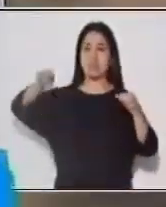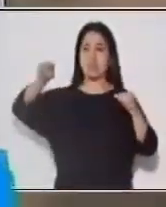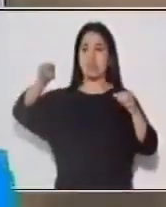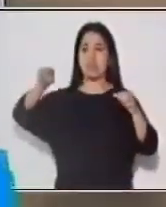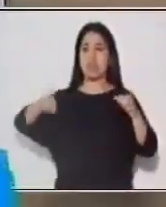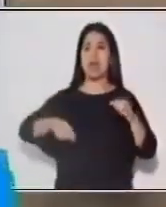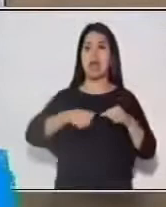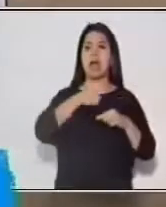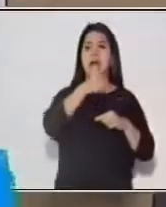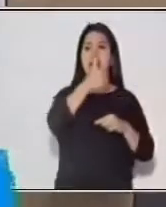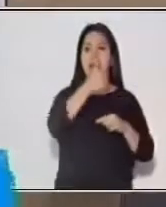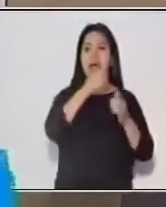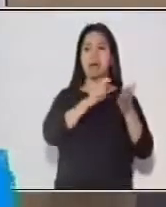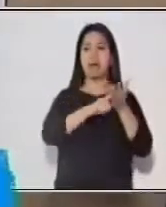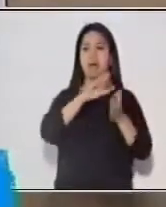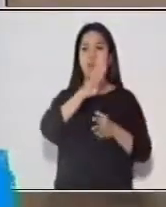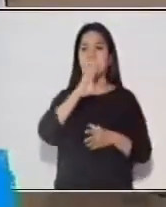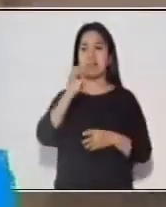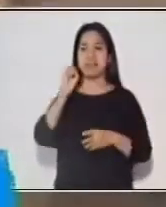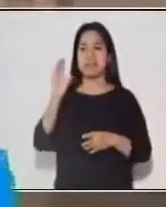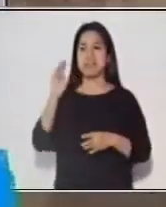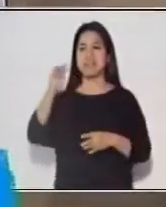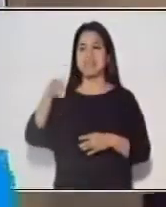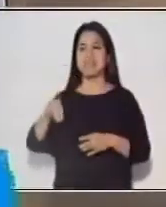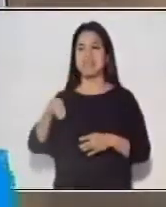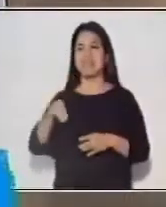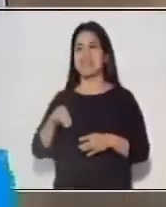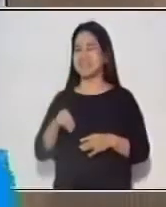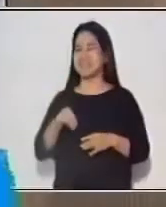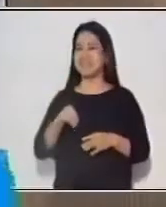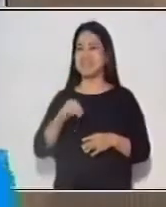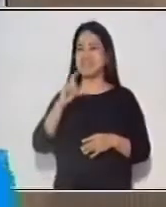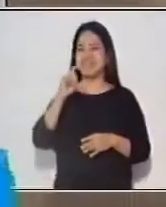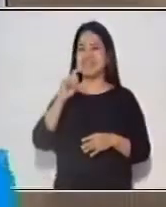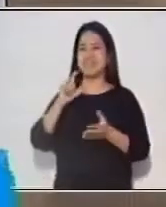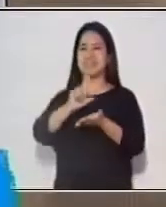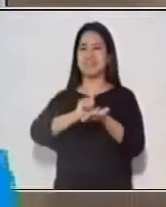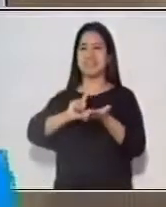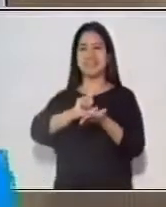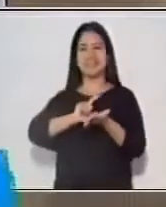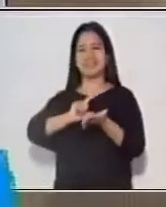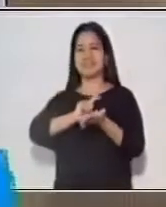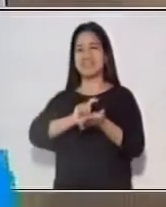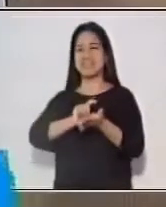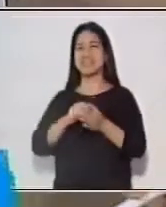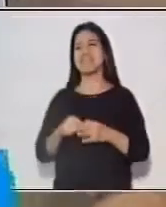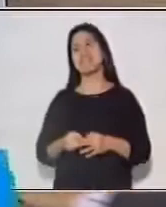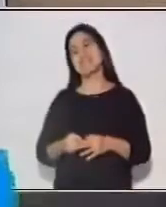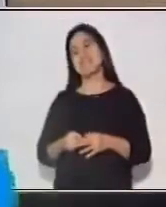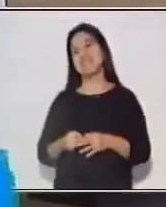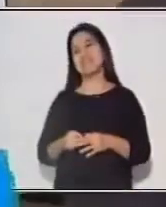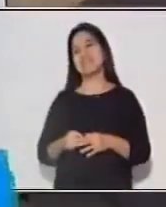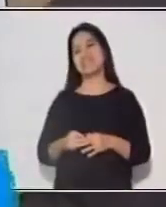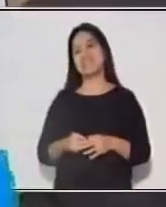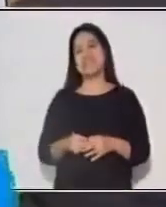a 40 centímetros del centro los focos. Y entonces